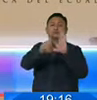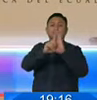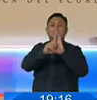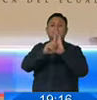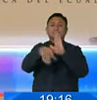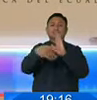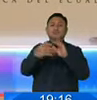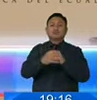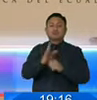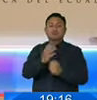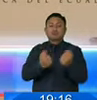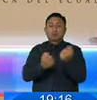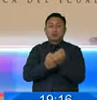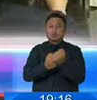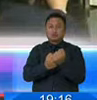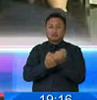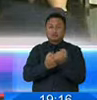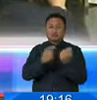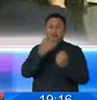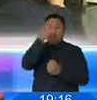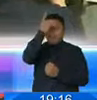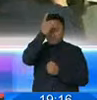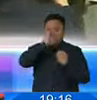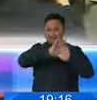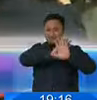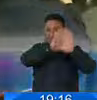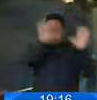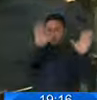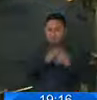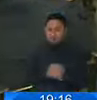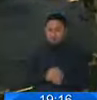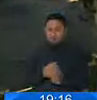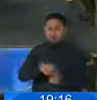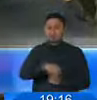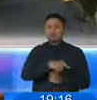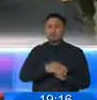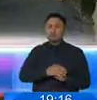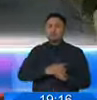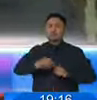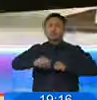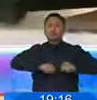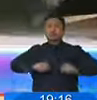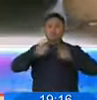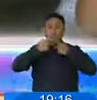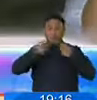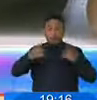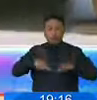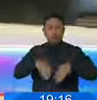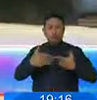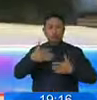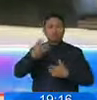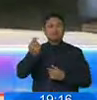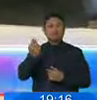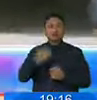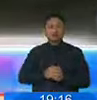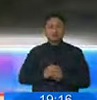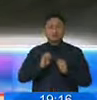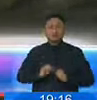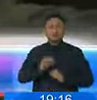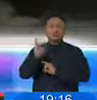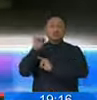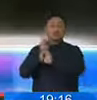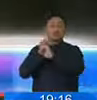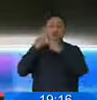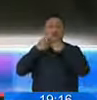de fomento de transparencia fiscal. La intención es promover la transparencia fiscal en la gestión de lo público, buenas prácticas entre